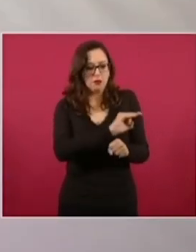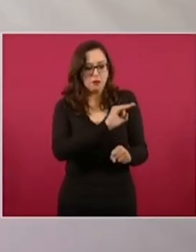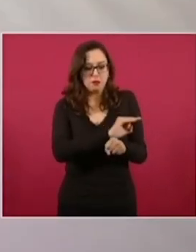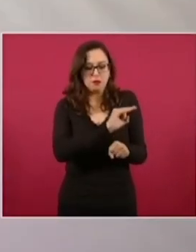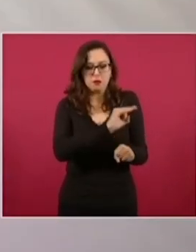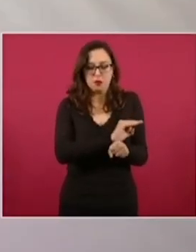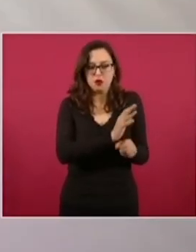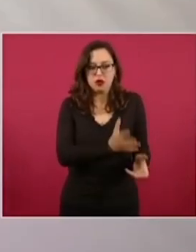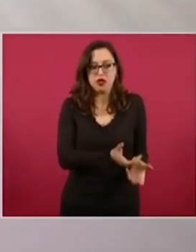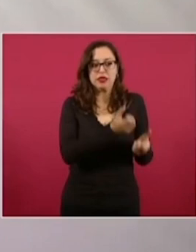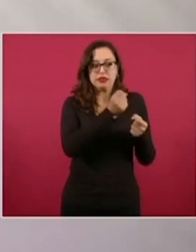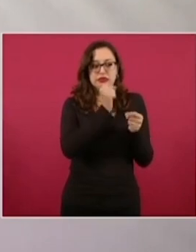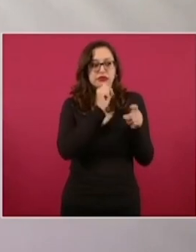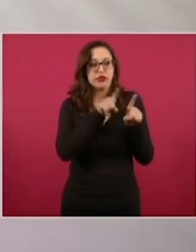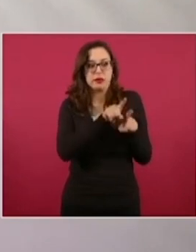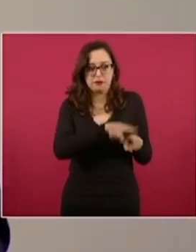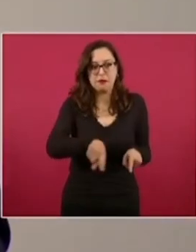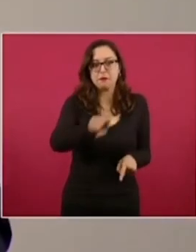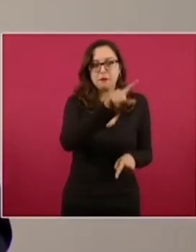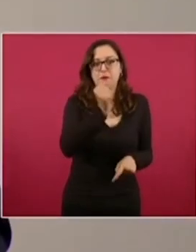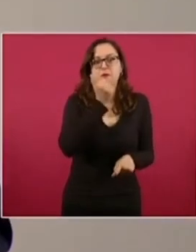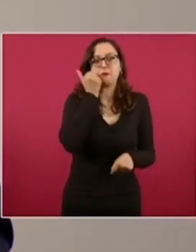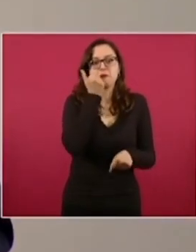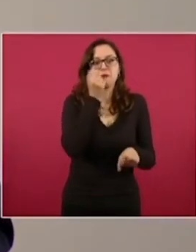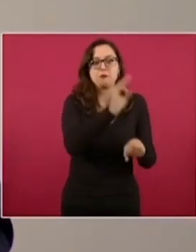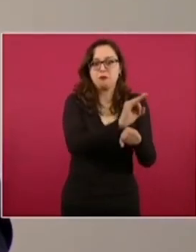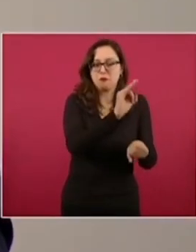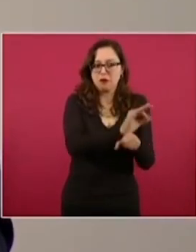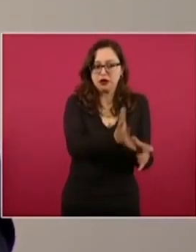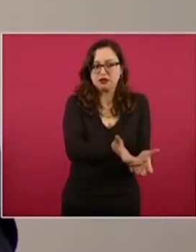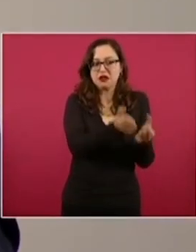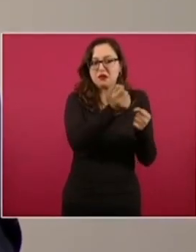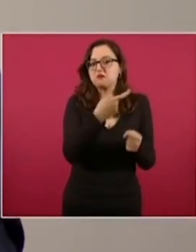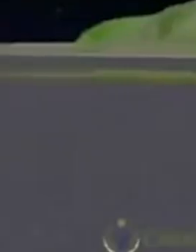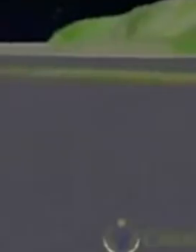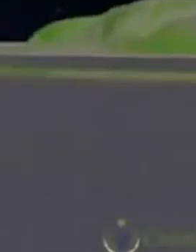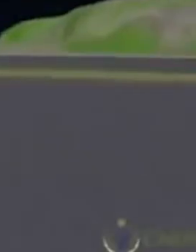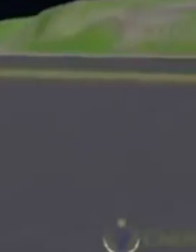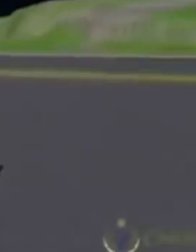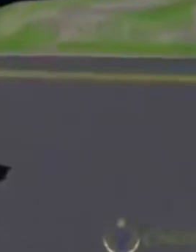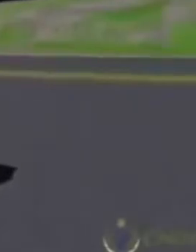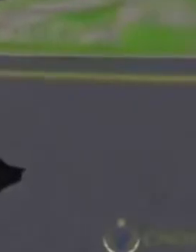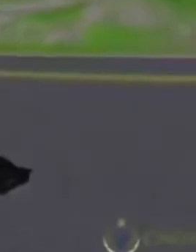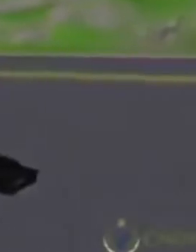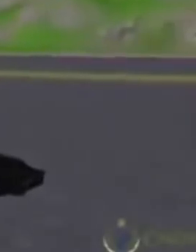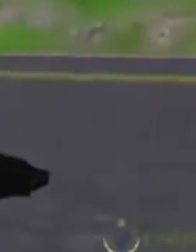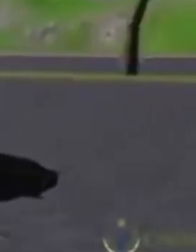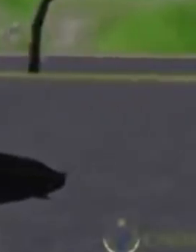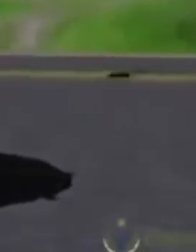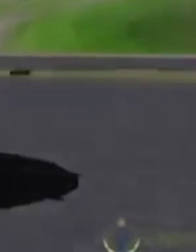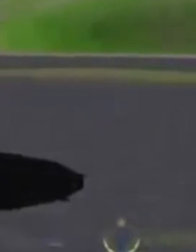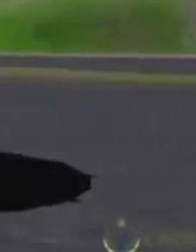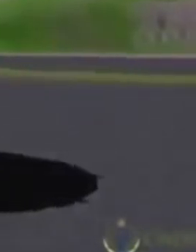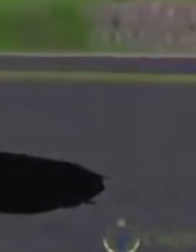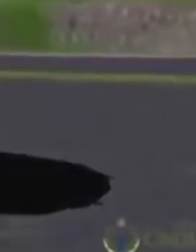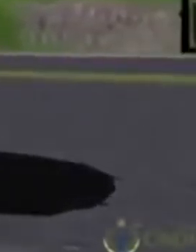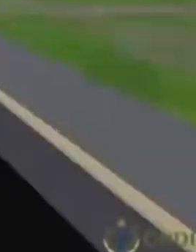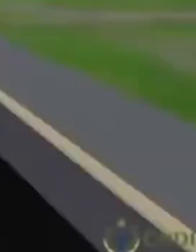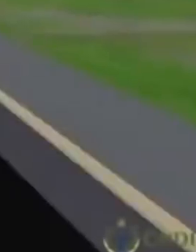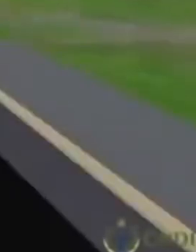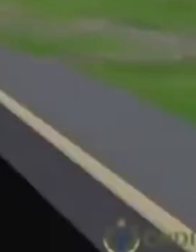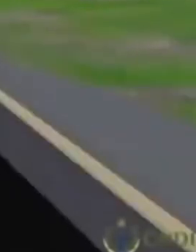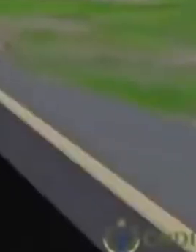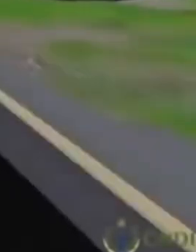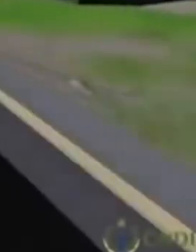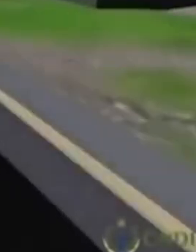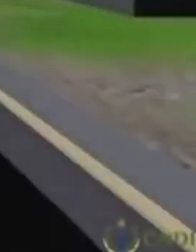Patórez, sino a todos los estudiantes. En Palacio Nacional, Encina señaló que en todo momento las autoridades conocían